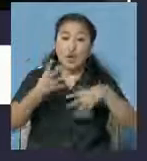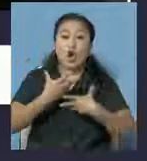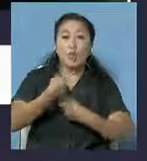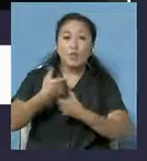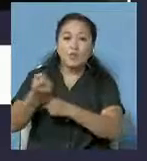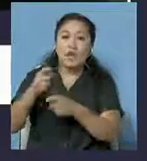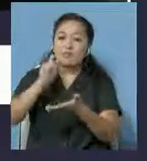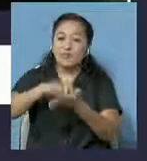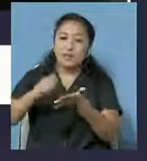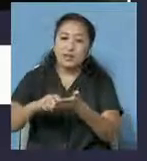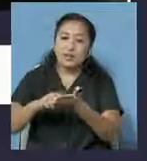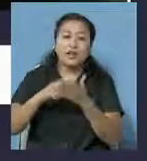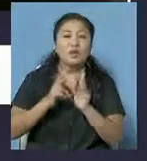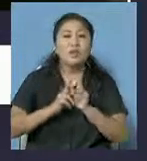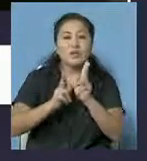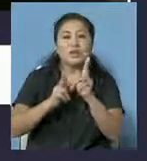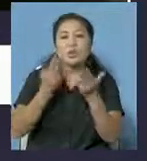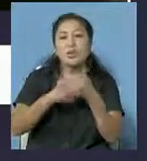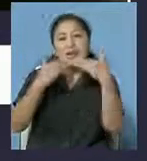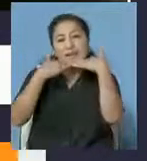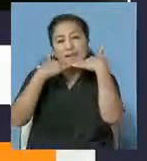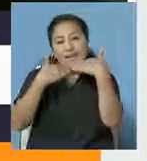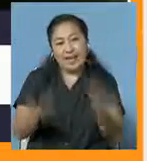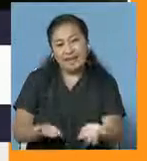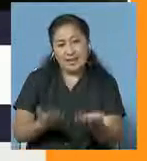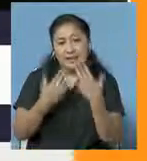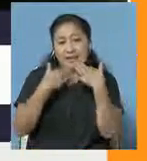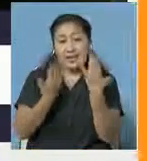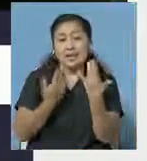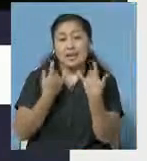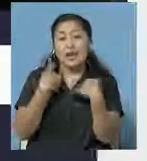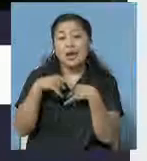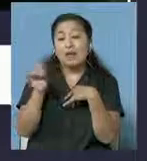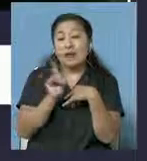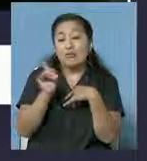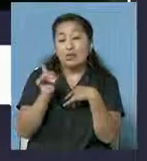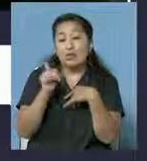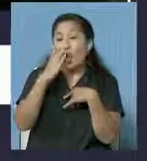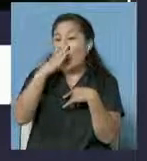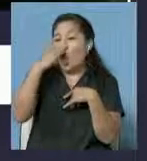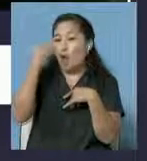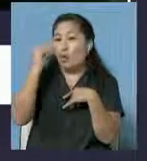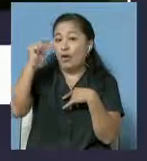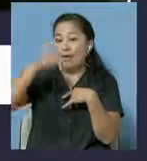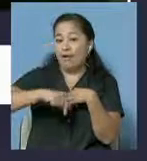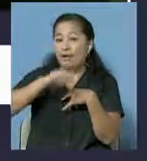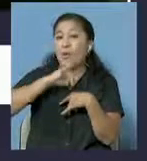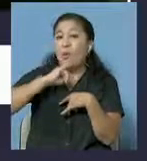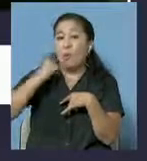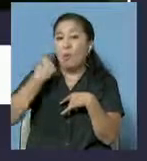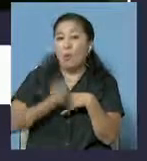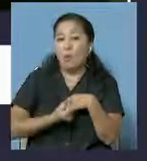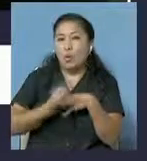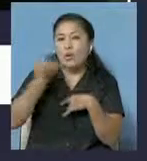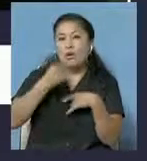nos colabora. Y bueno, como te digo, repito el agradecimiento. Y como te digo, Héctor, Gimnasia de Jujuy,